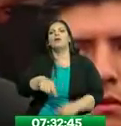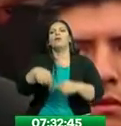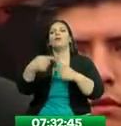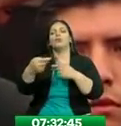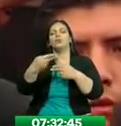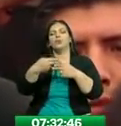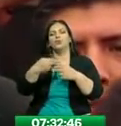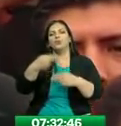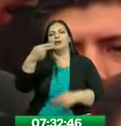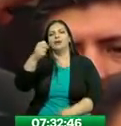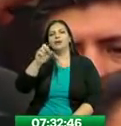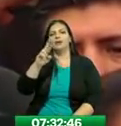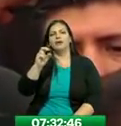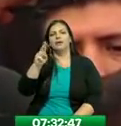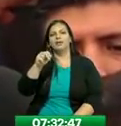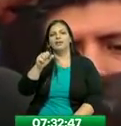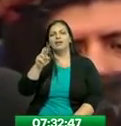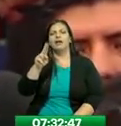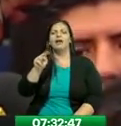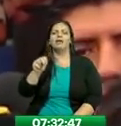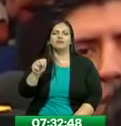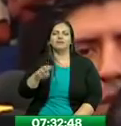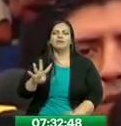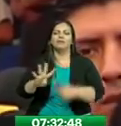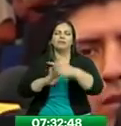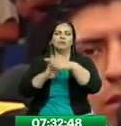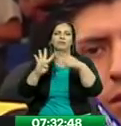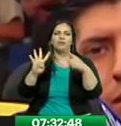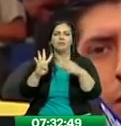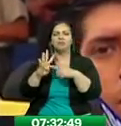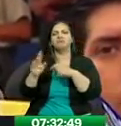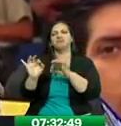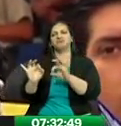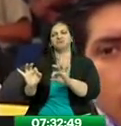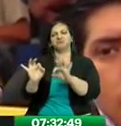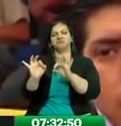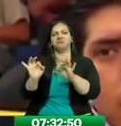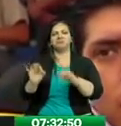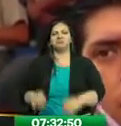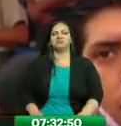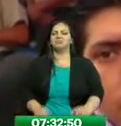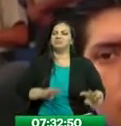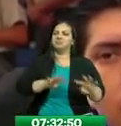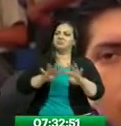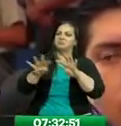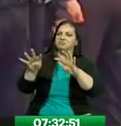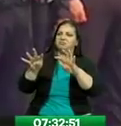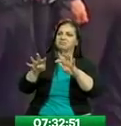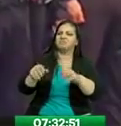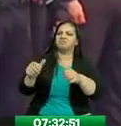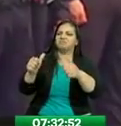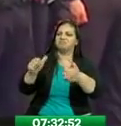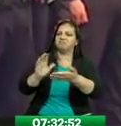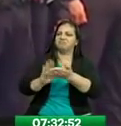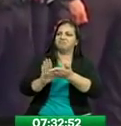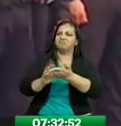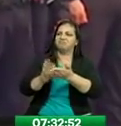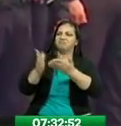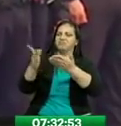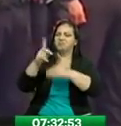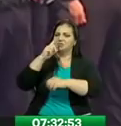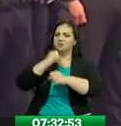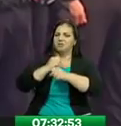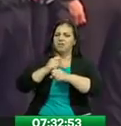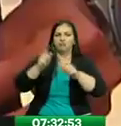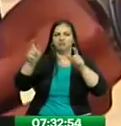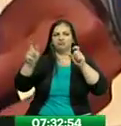y necesario que le hagamos conocer a la policía nuestra admiración, nuestro respeto, nuestra gratitud porque están ahí jugándose la vida todos los